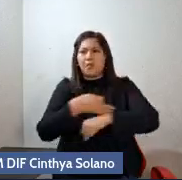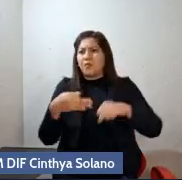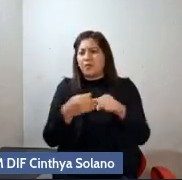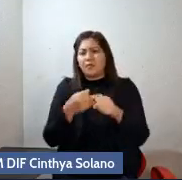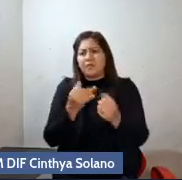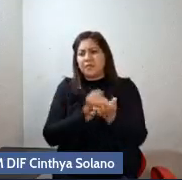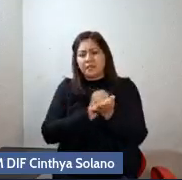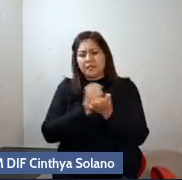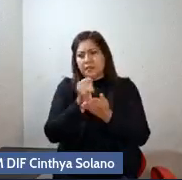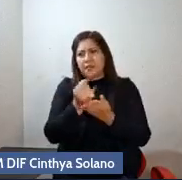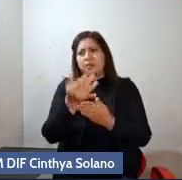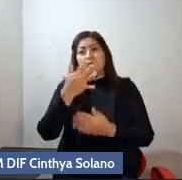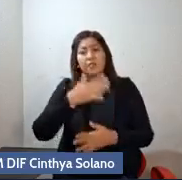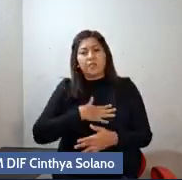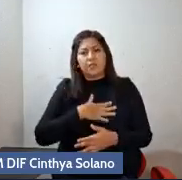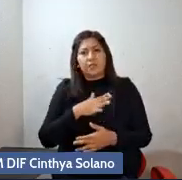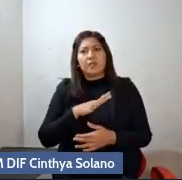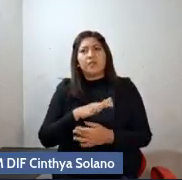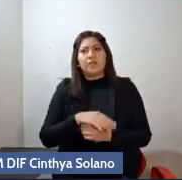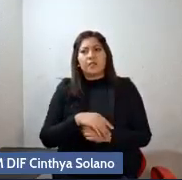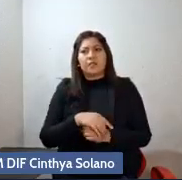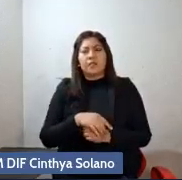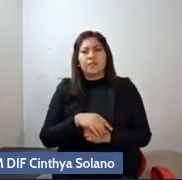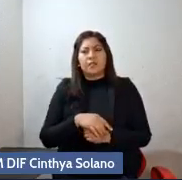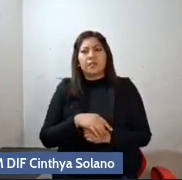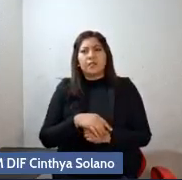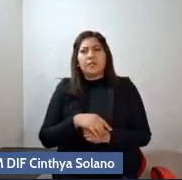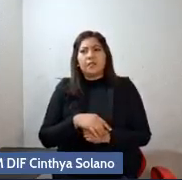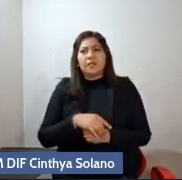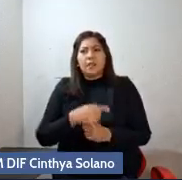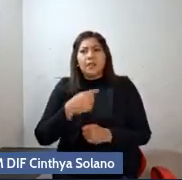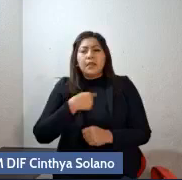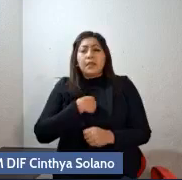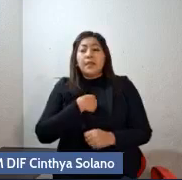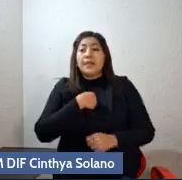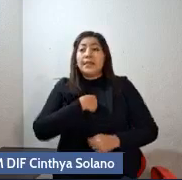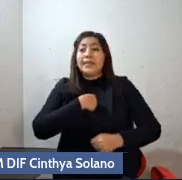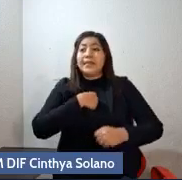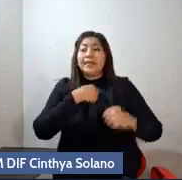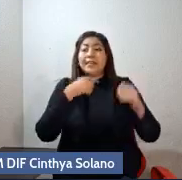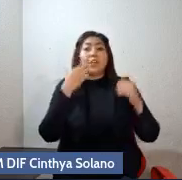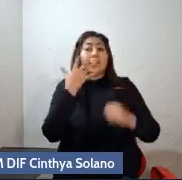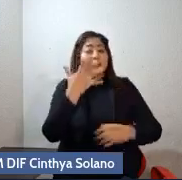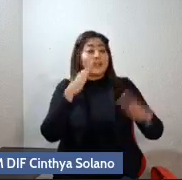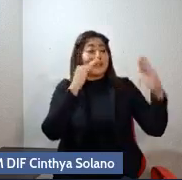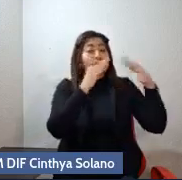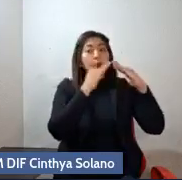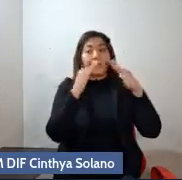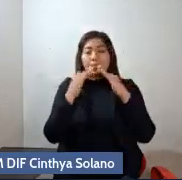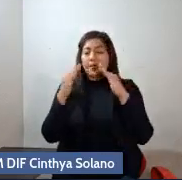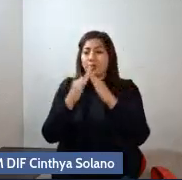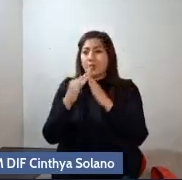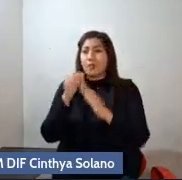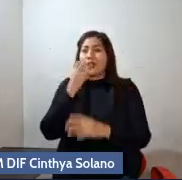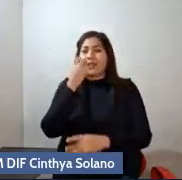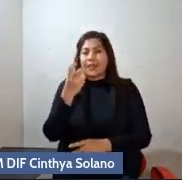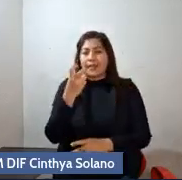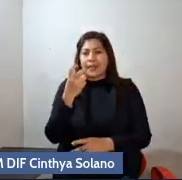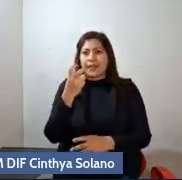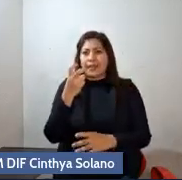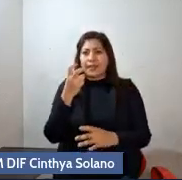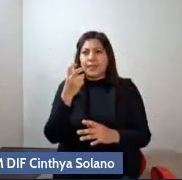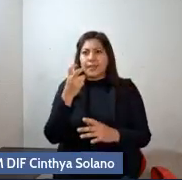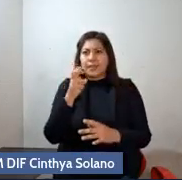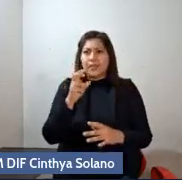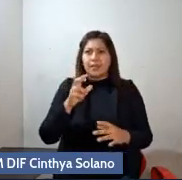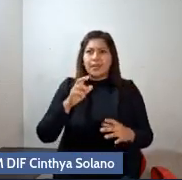general. Ajá, si yo tengo 5 casas, esas 5 casas las voy a dejar a todos de manera